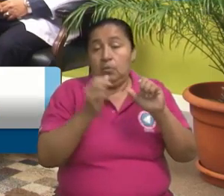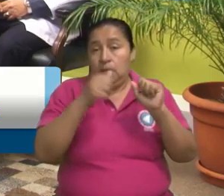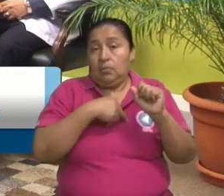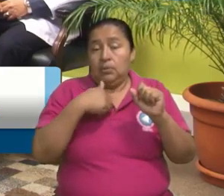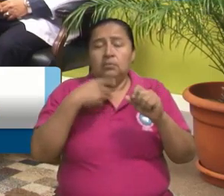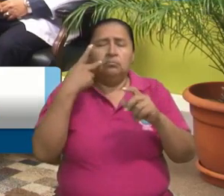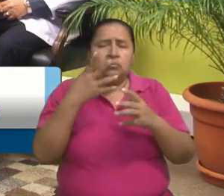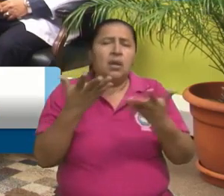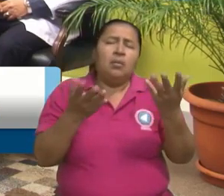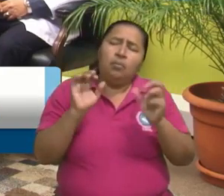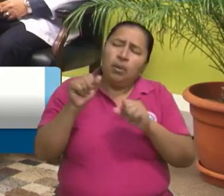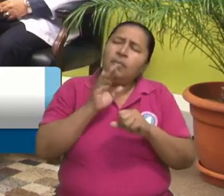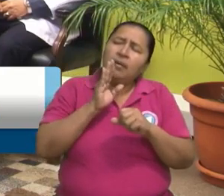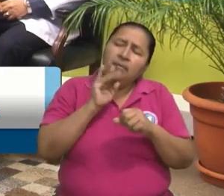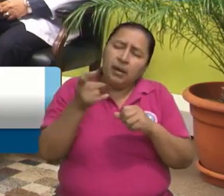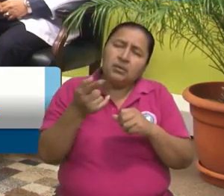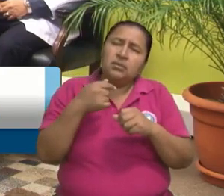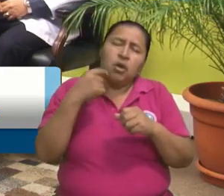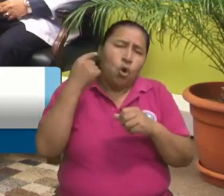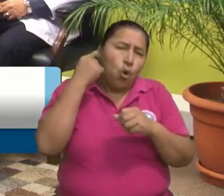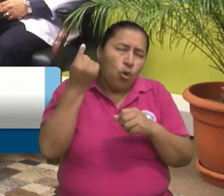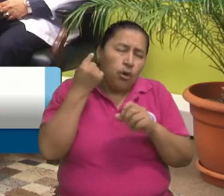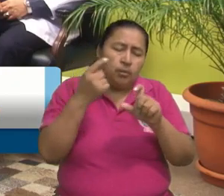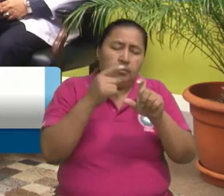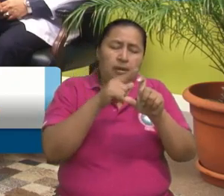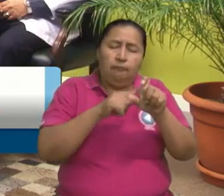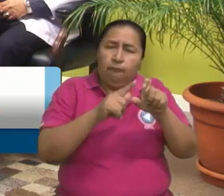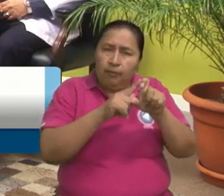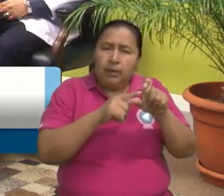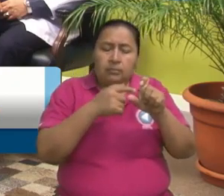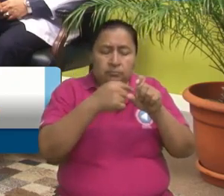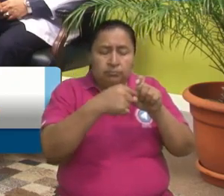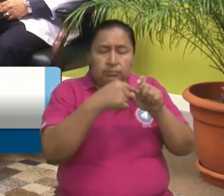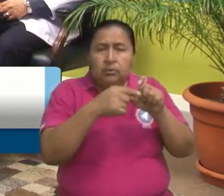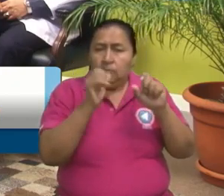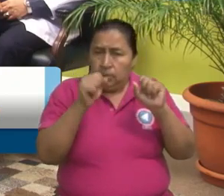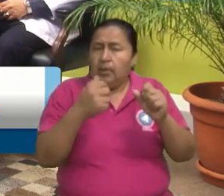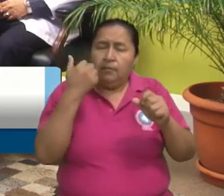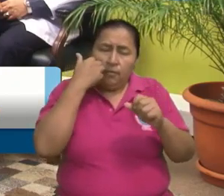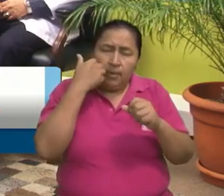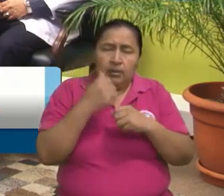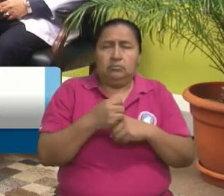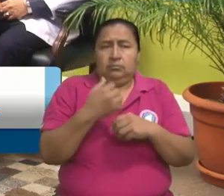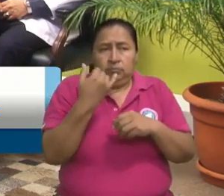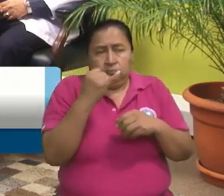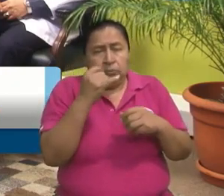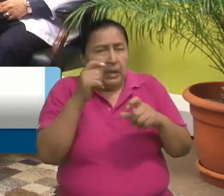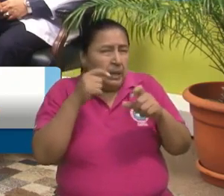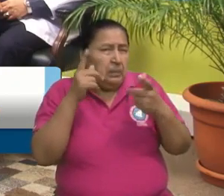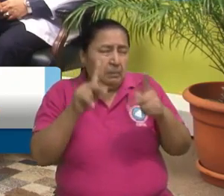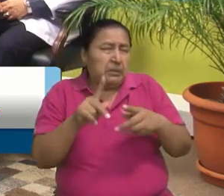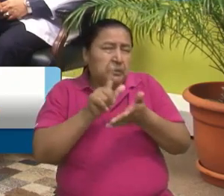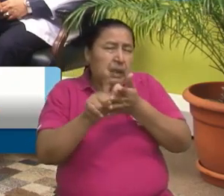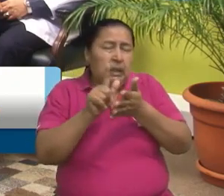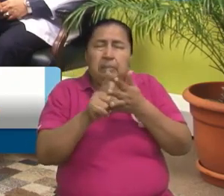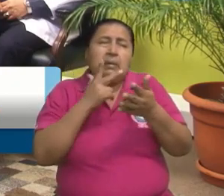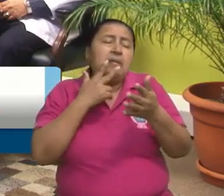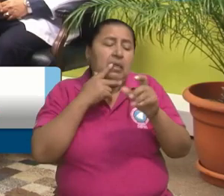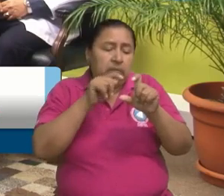de infecciones en el oído externo en el los útiles que ver con la falta de limpieza doctor hay personas que no limpio por